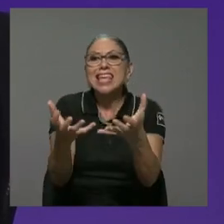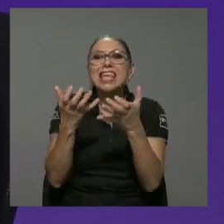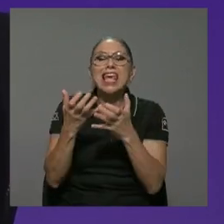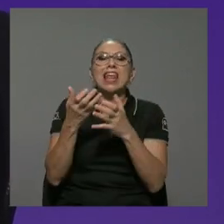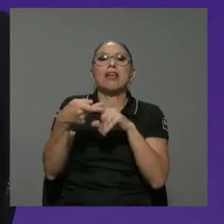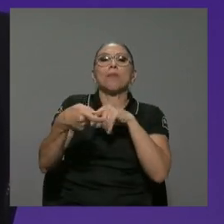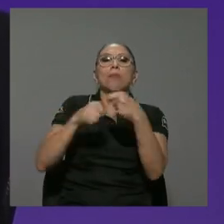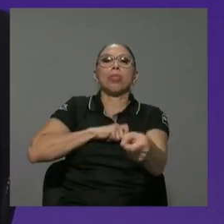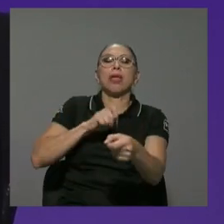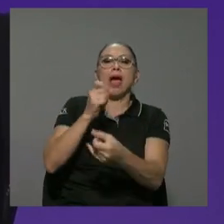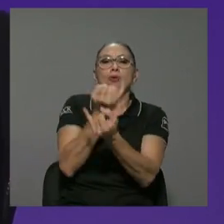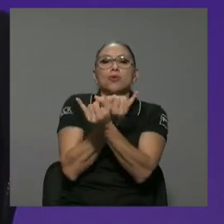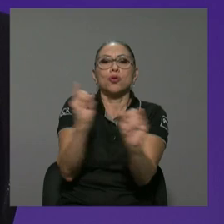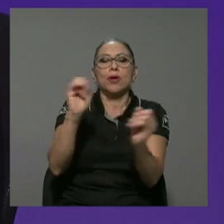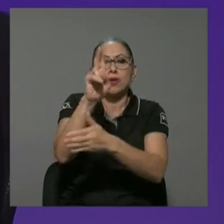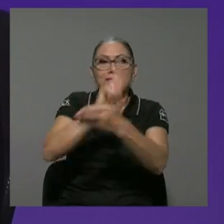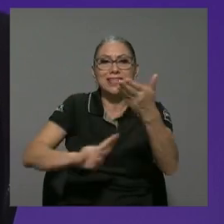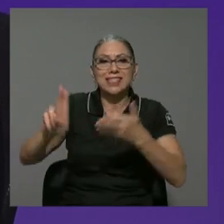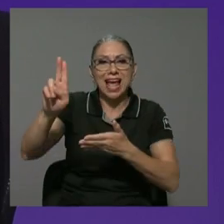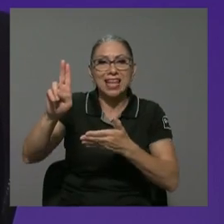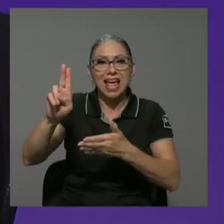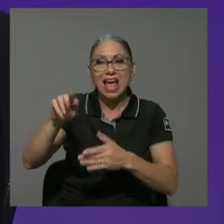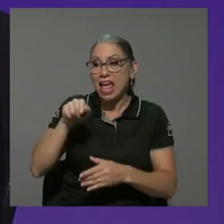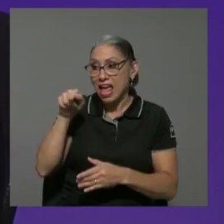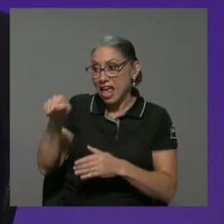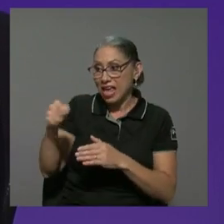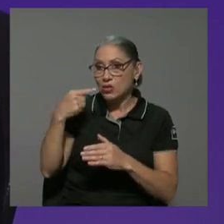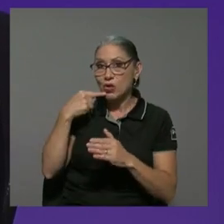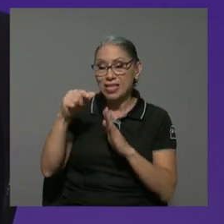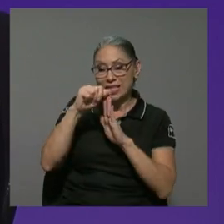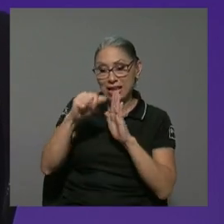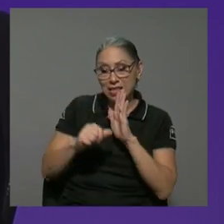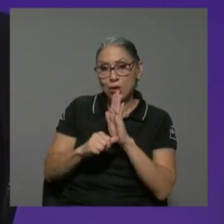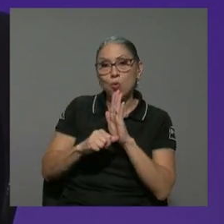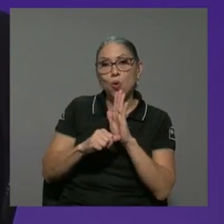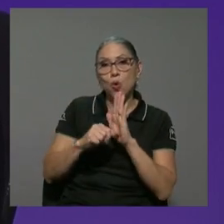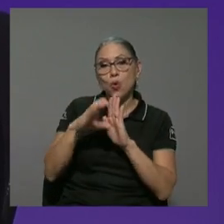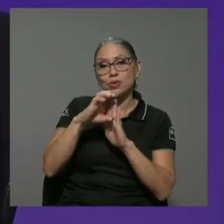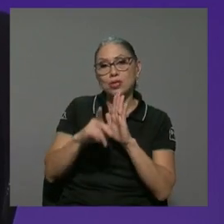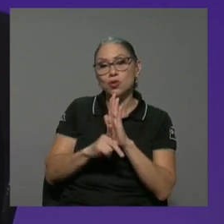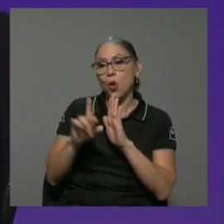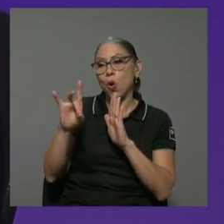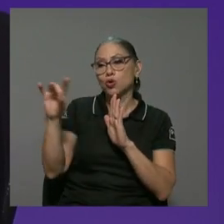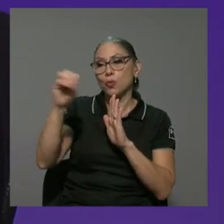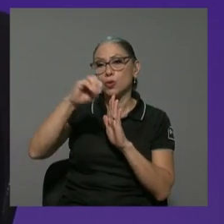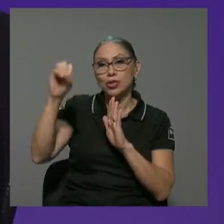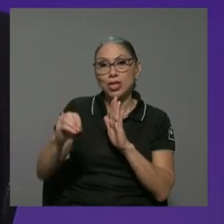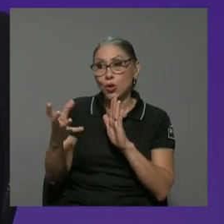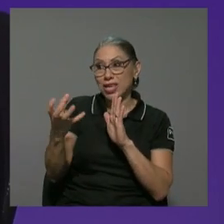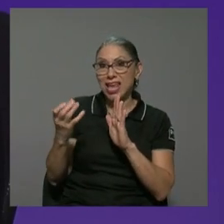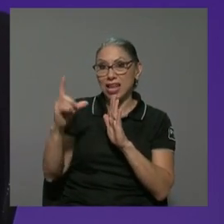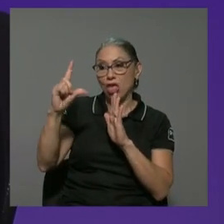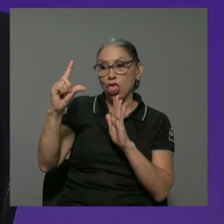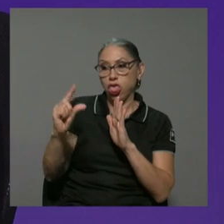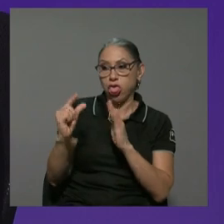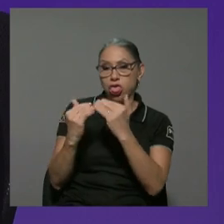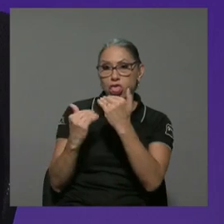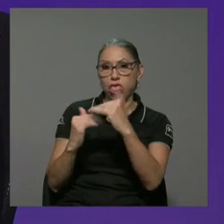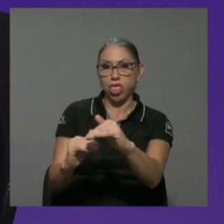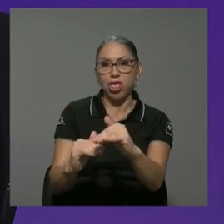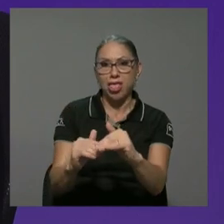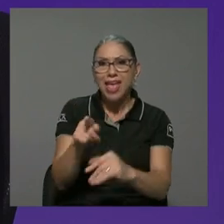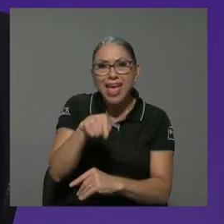querer bajar de ese 8% que es para toda la educación pública. Entonces, creo que en este momento, más allá de